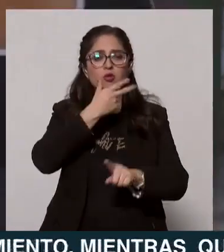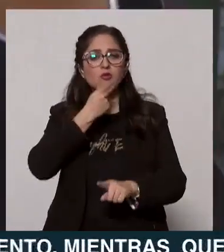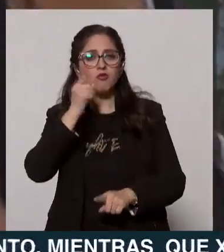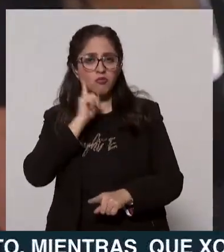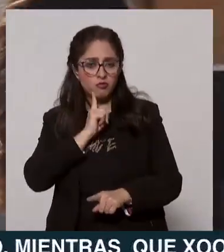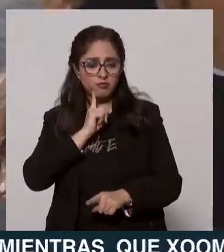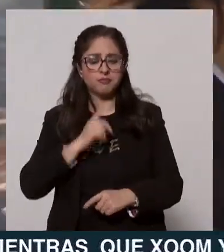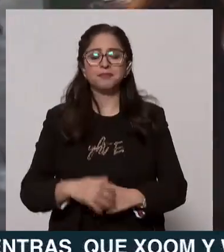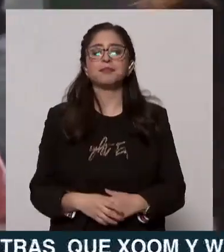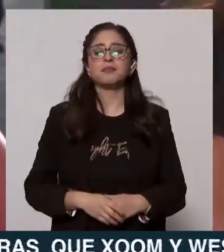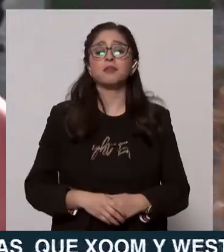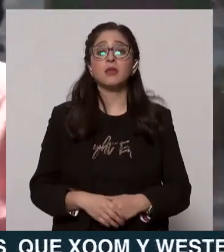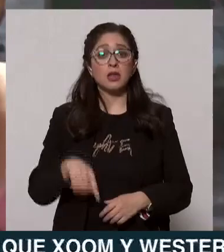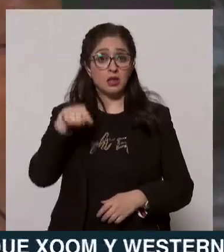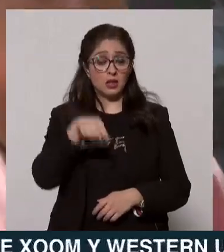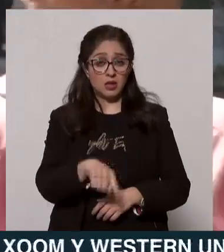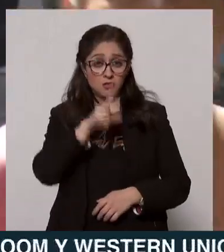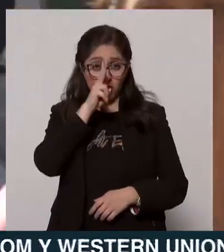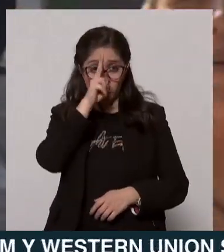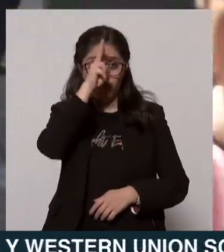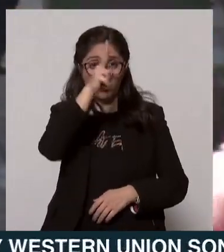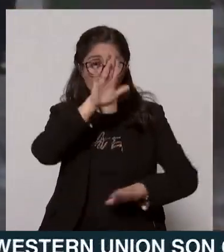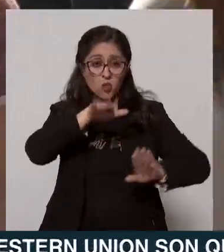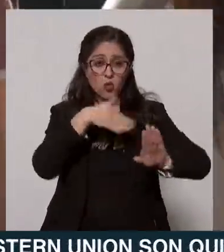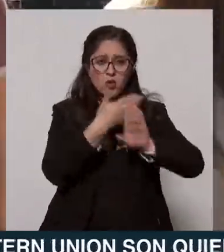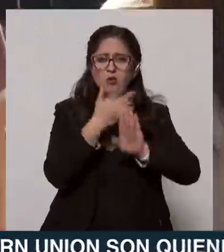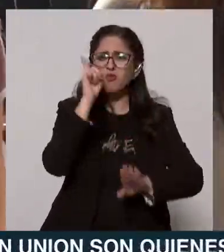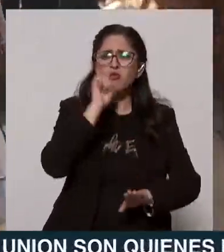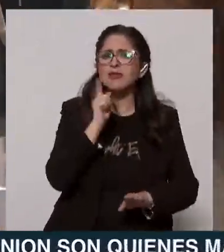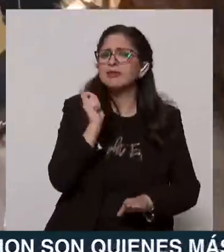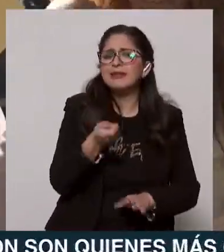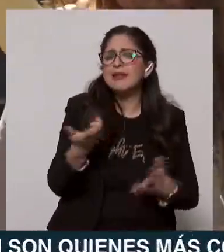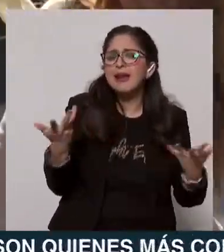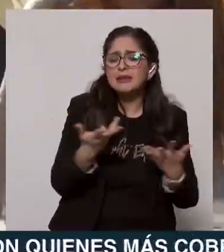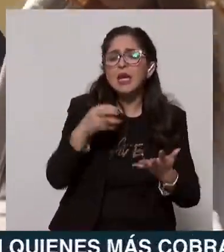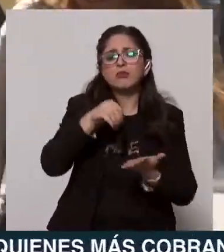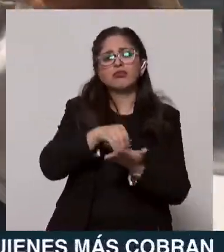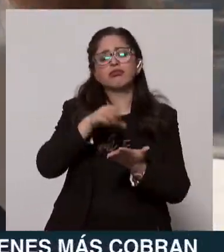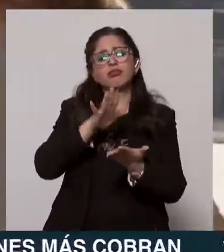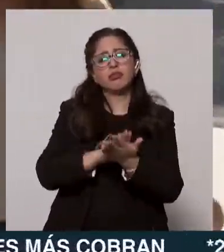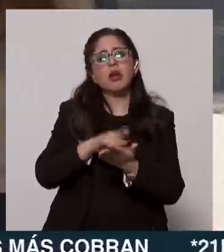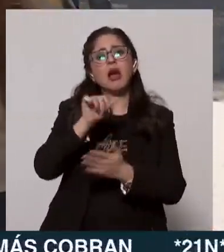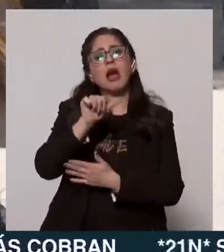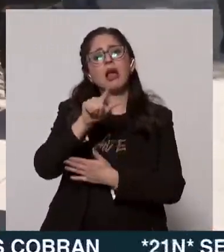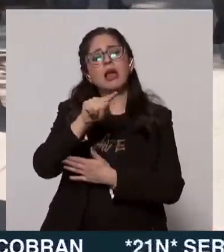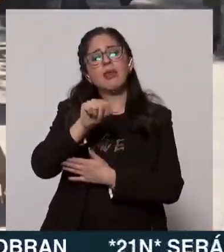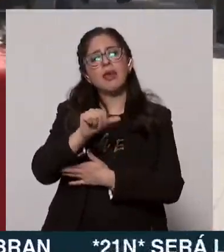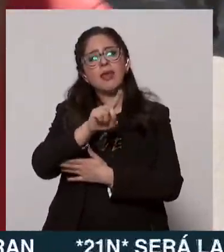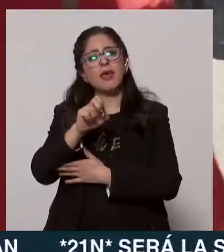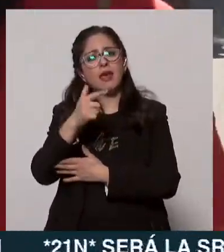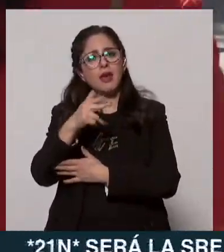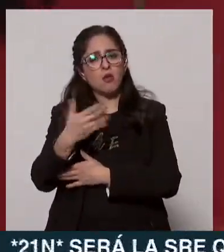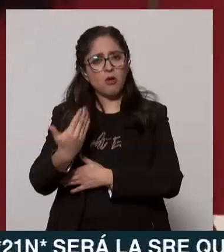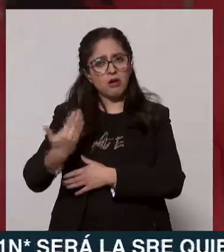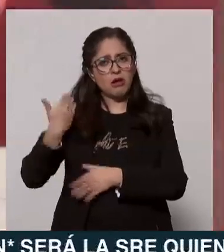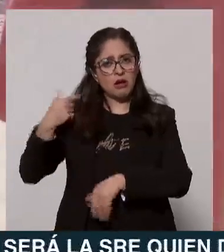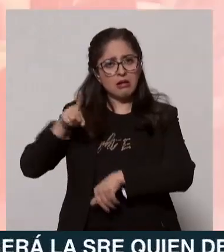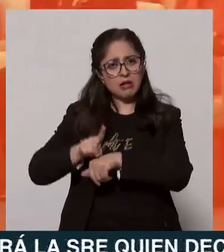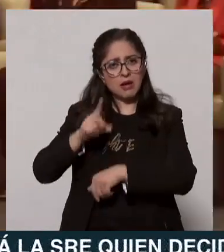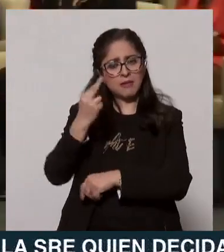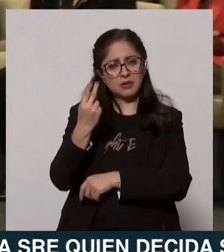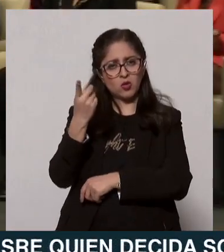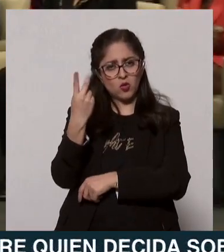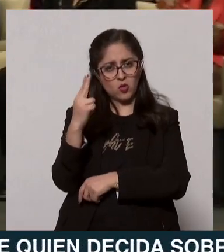que la acción más clara para erradicar la violencia contra las mujeres es el decreto de la alerta de género dado a conocer el pasado 25 de